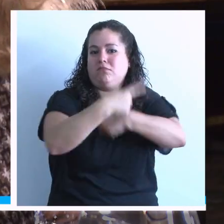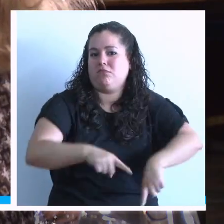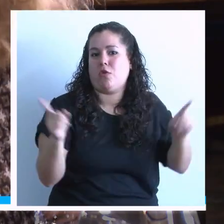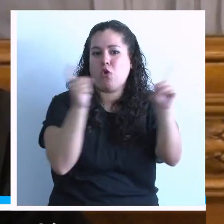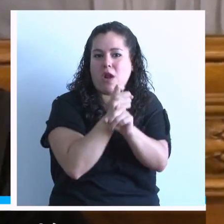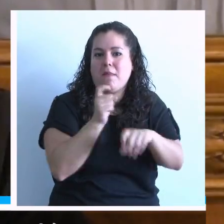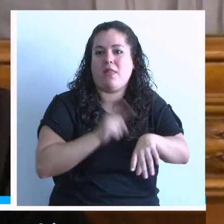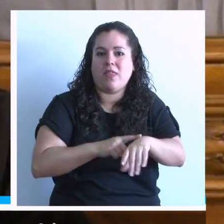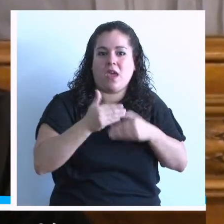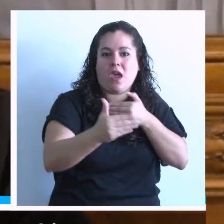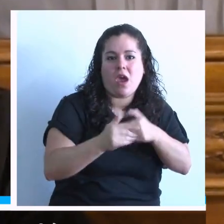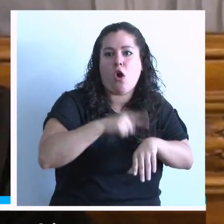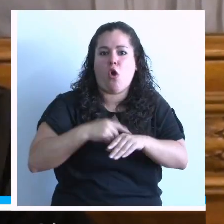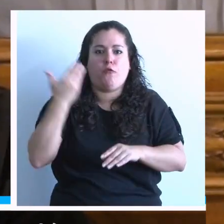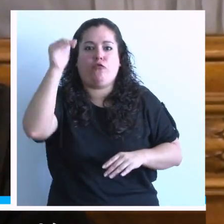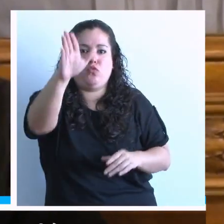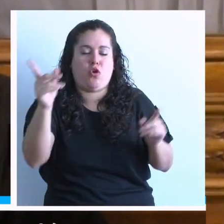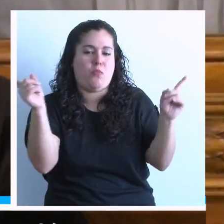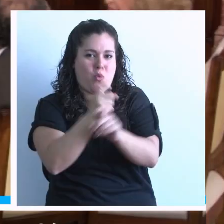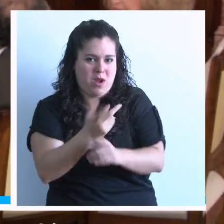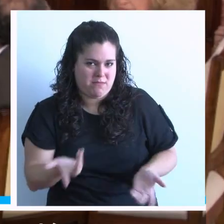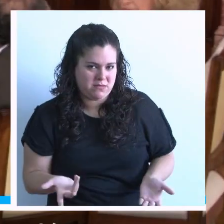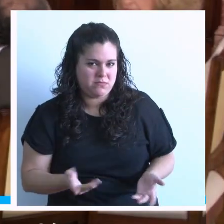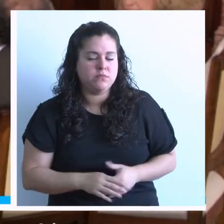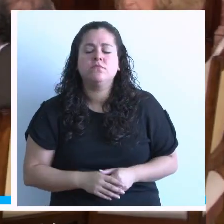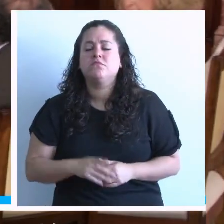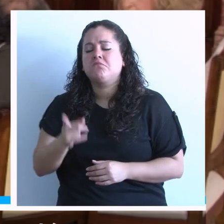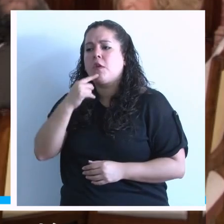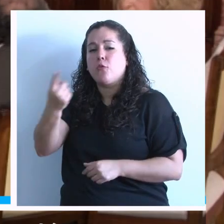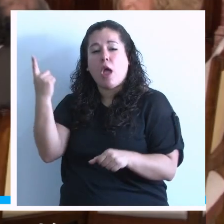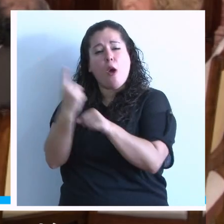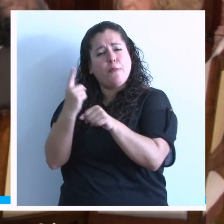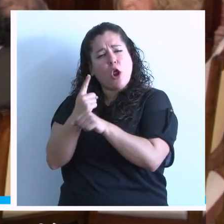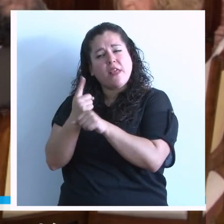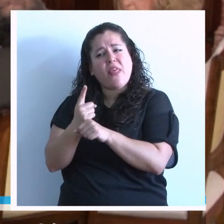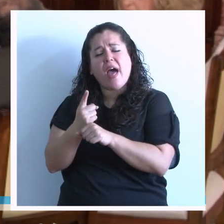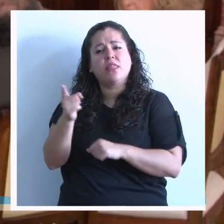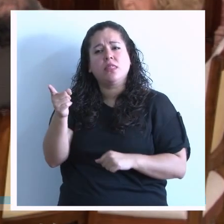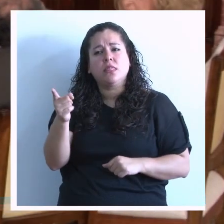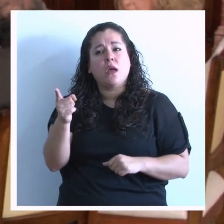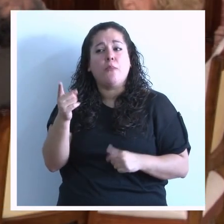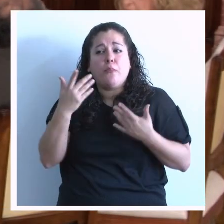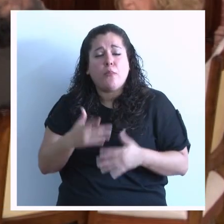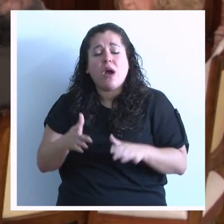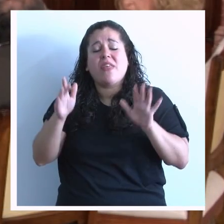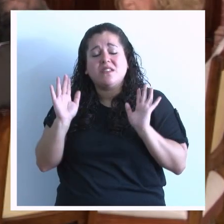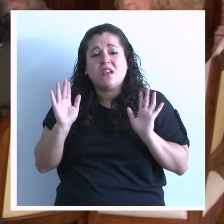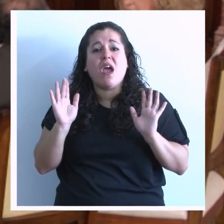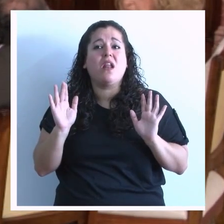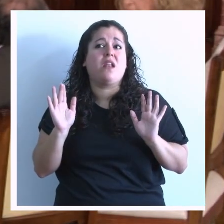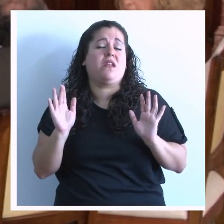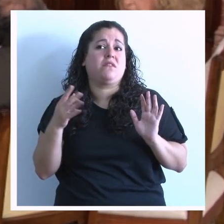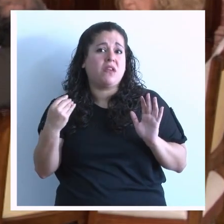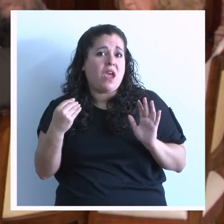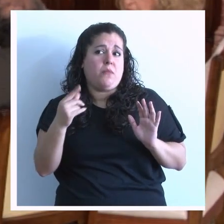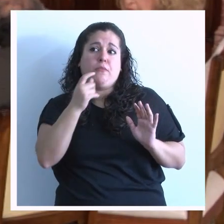resolver problemas de corto, de mediano y de largo plazo. Mario. Una de las prioridades podría ser facilitar,